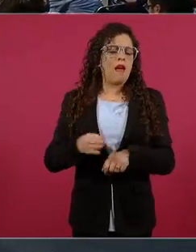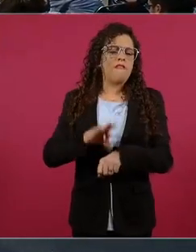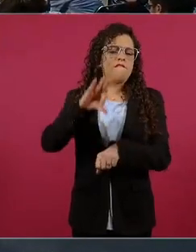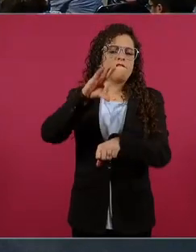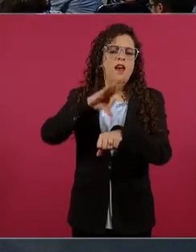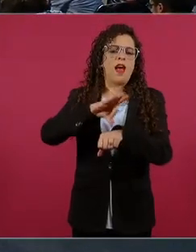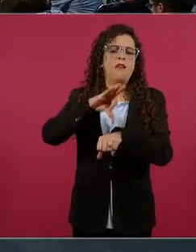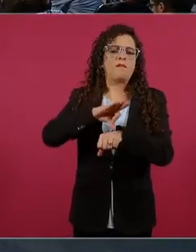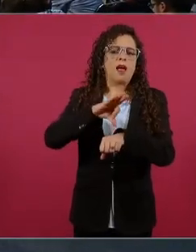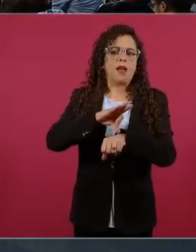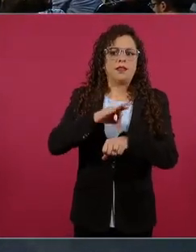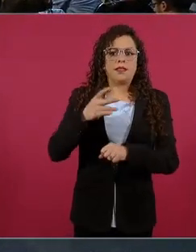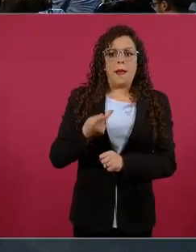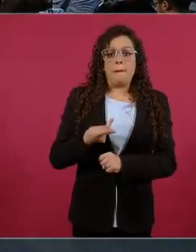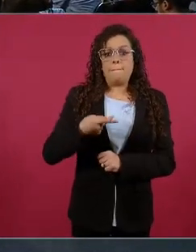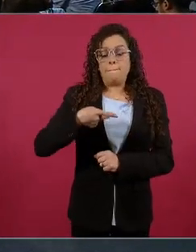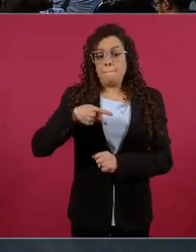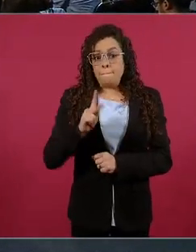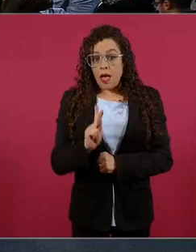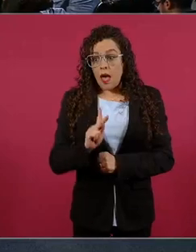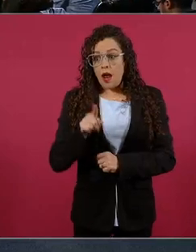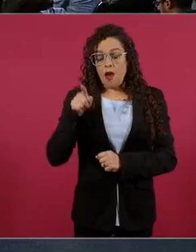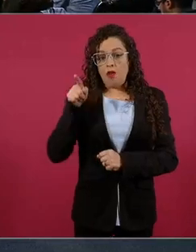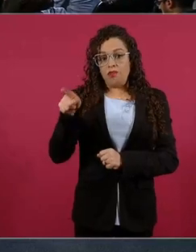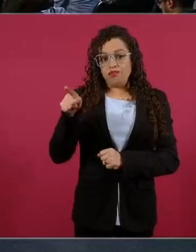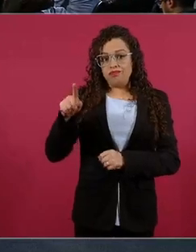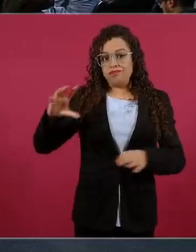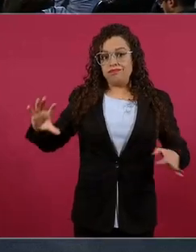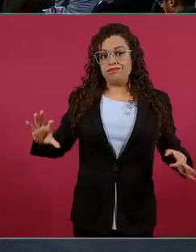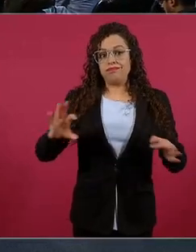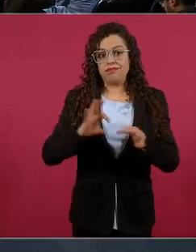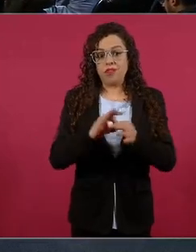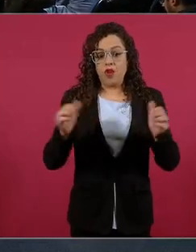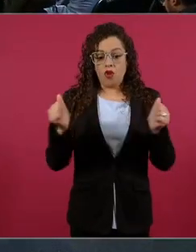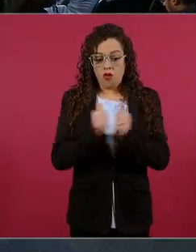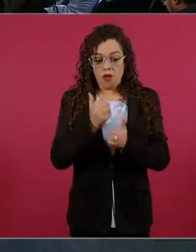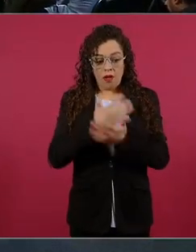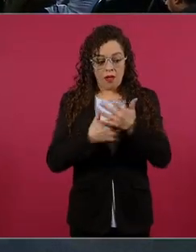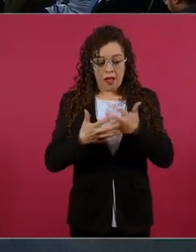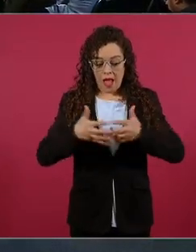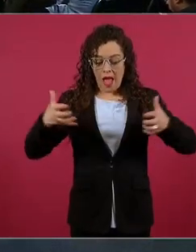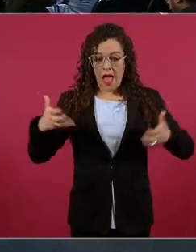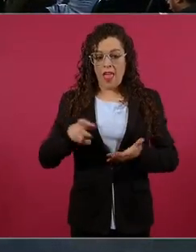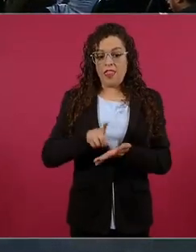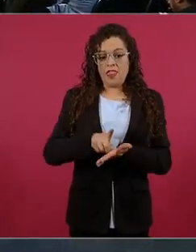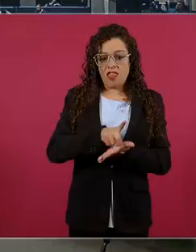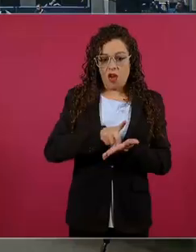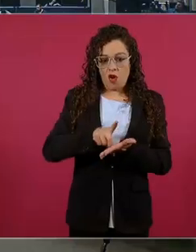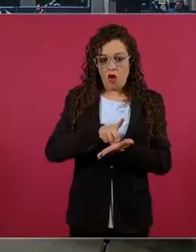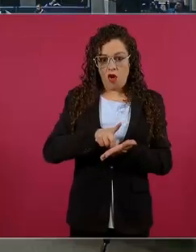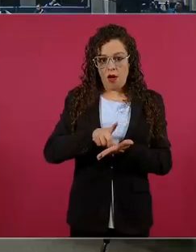drogas. Sobre eso sí hay toda una campaña. ¿Por qué no lo explica?